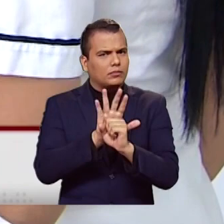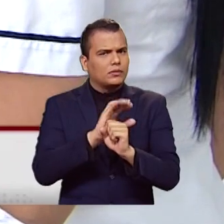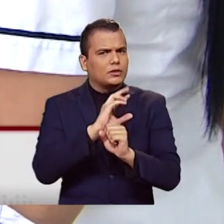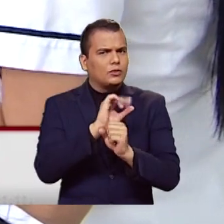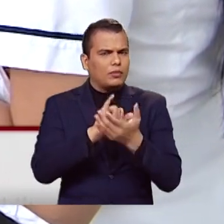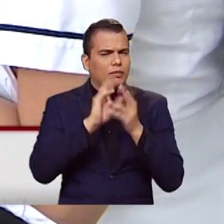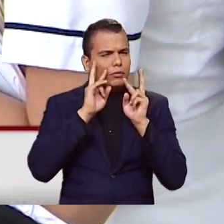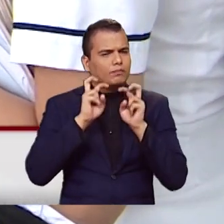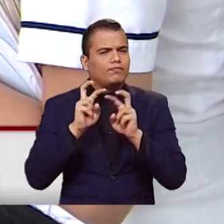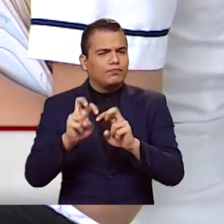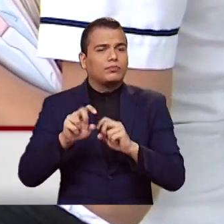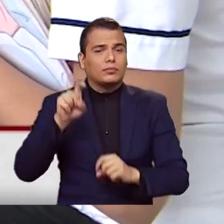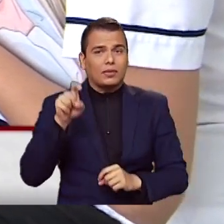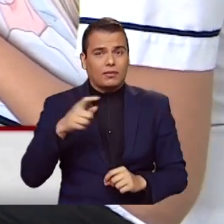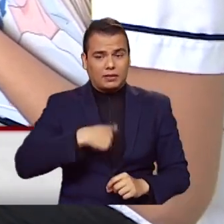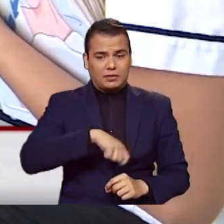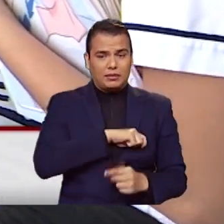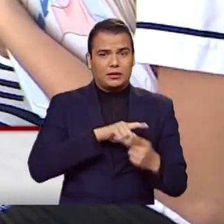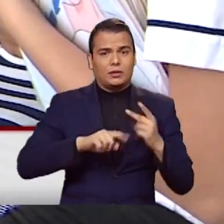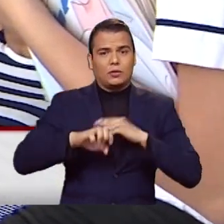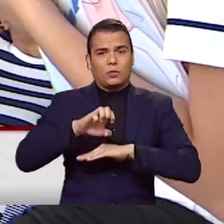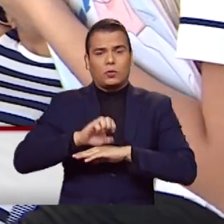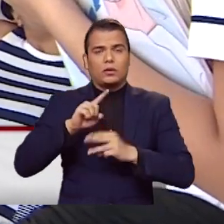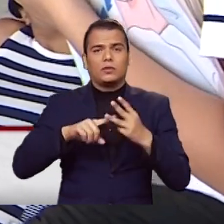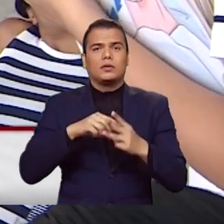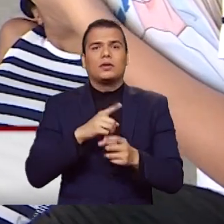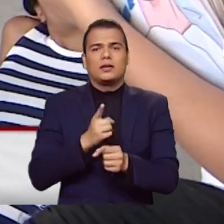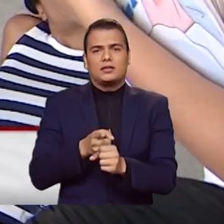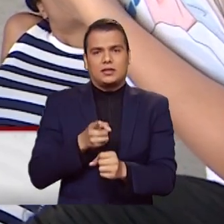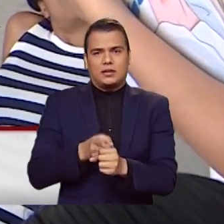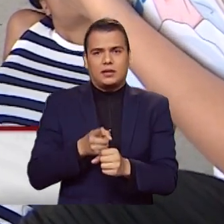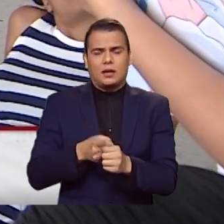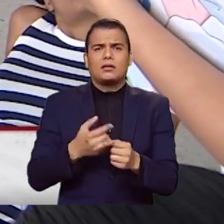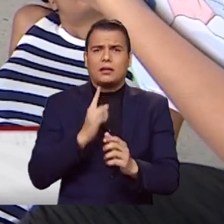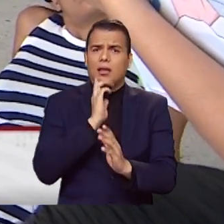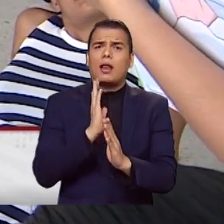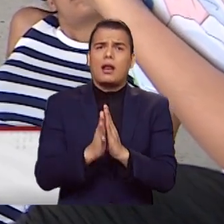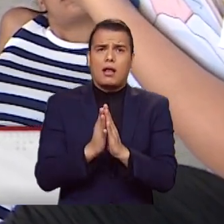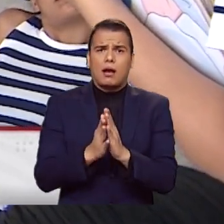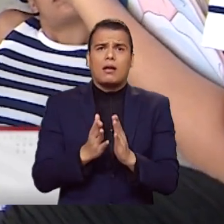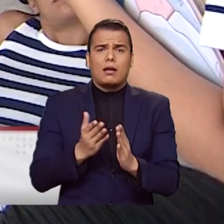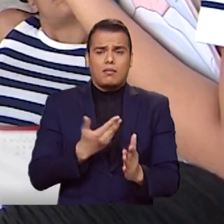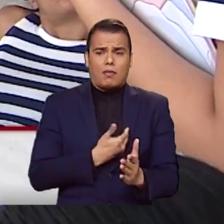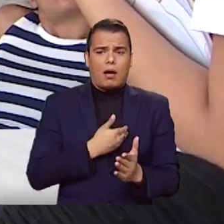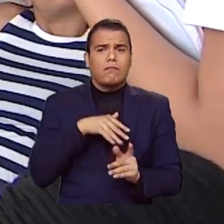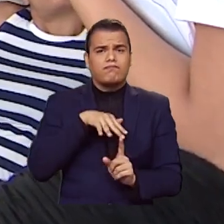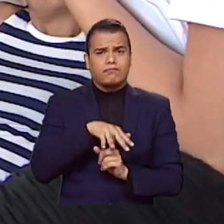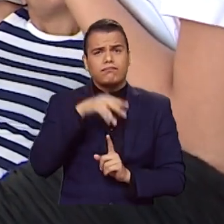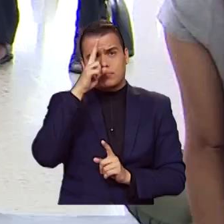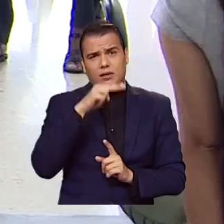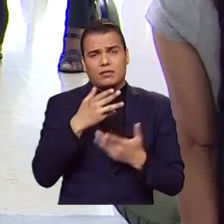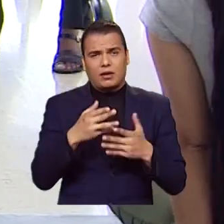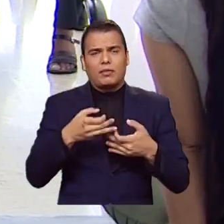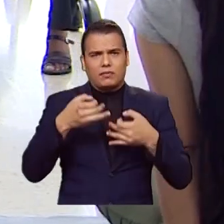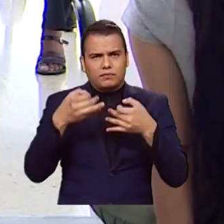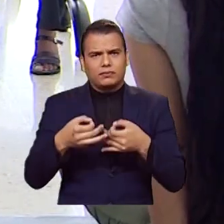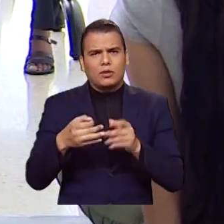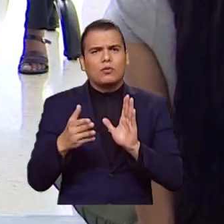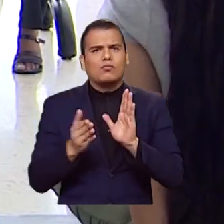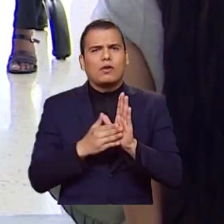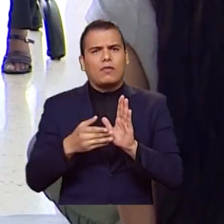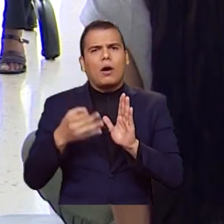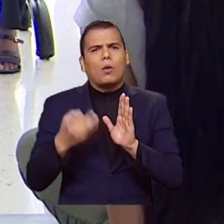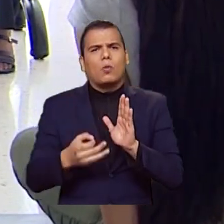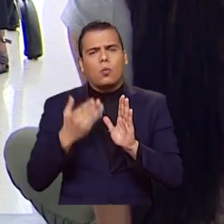experiencia. España, Ecuador, China y otros habían referenciado casos de contagio vertical positivos, pero solo Francia logró avalar una